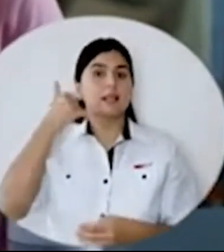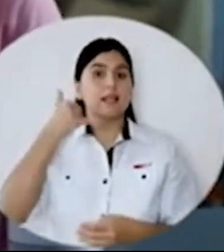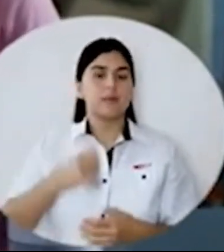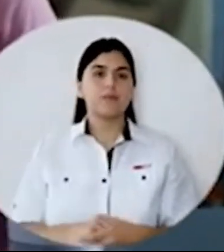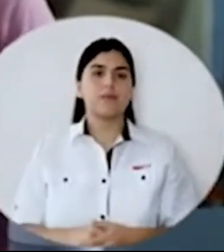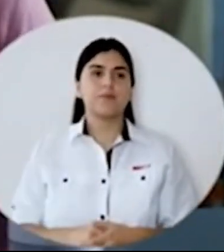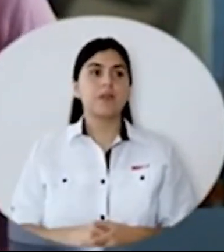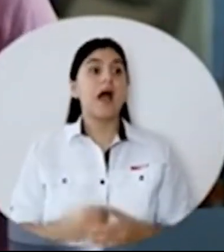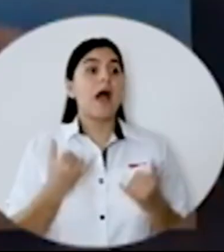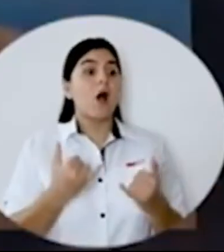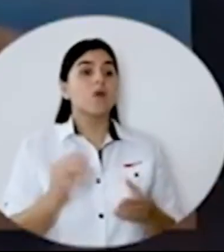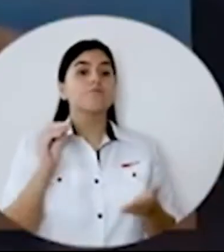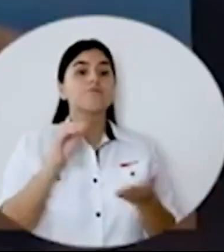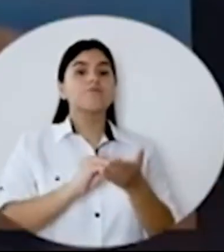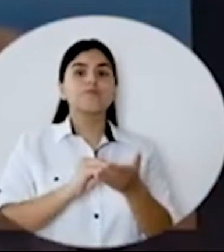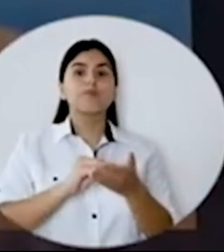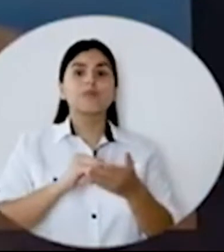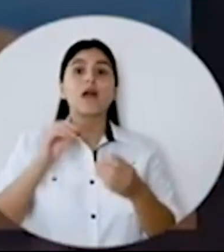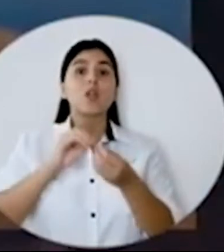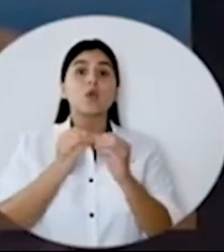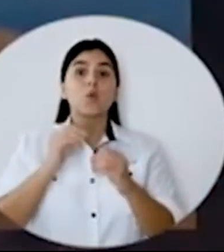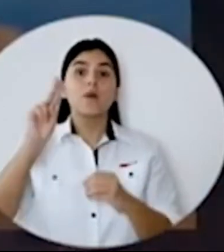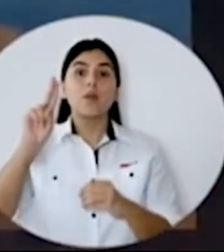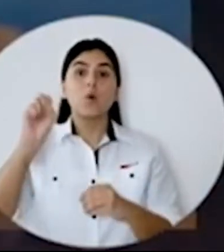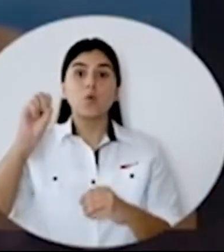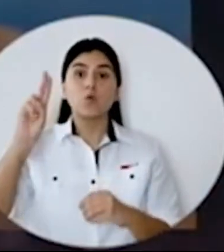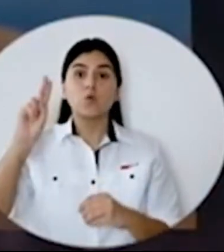y contraseña.